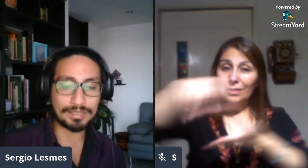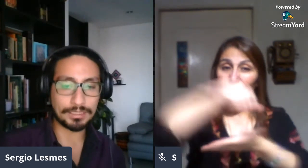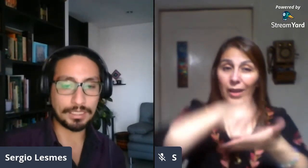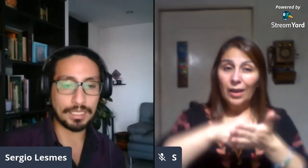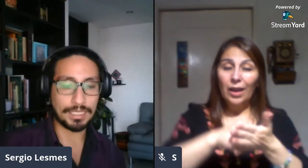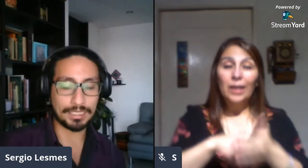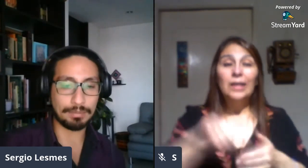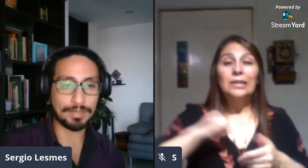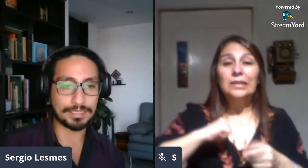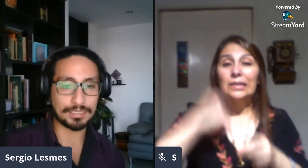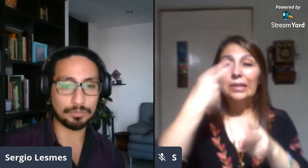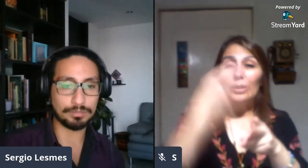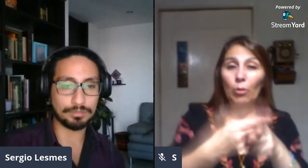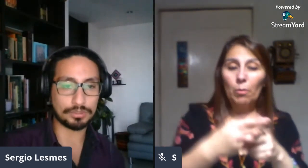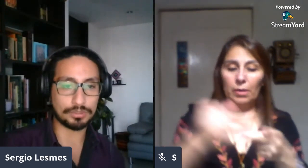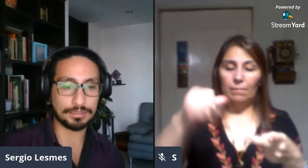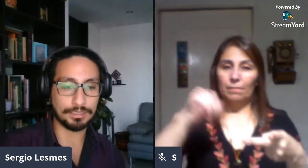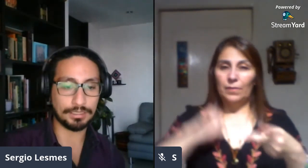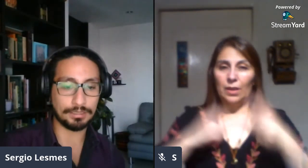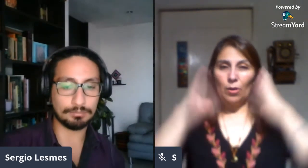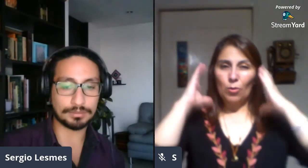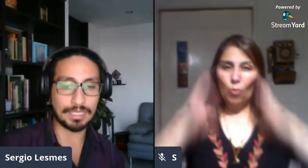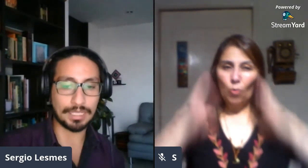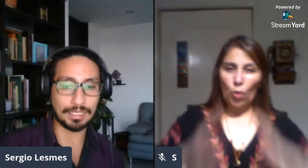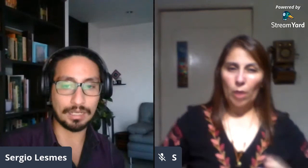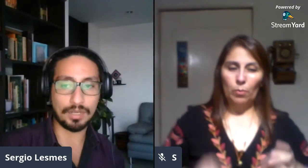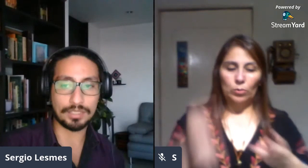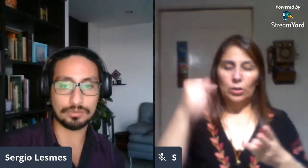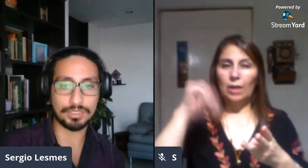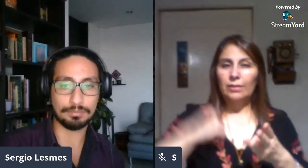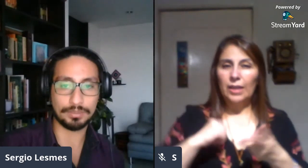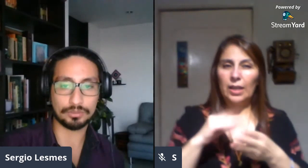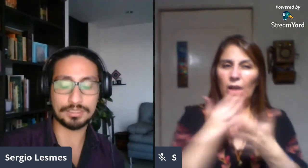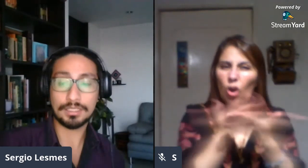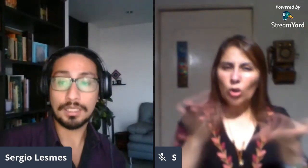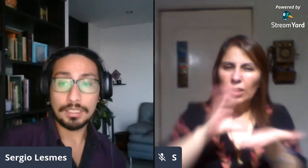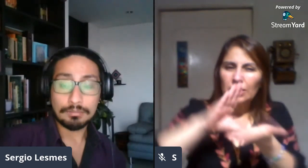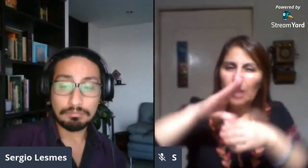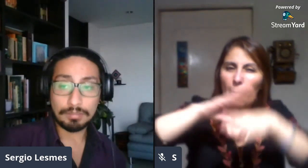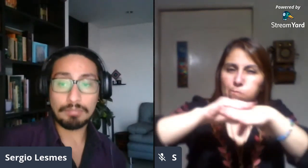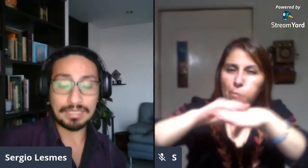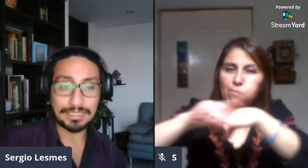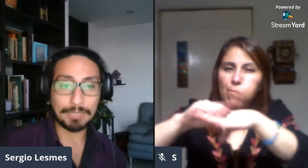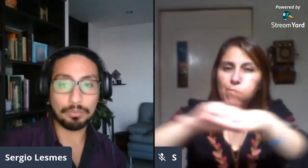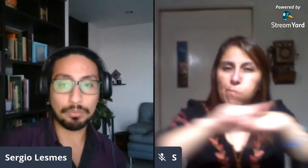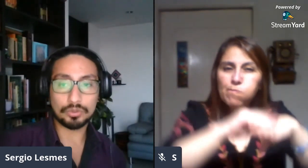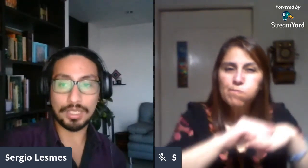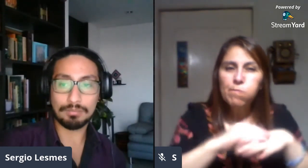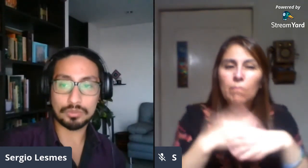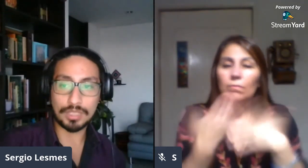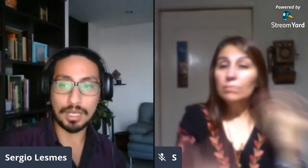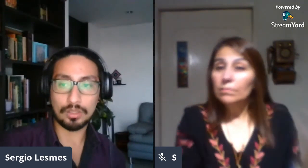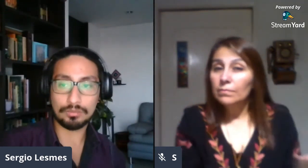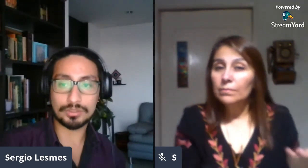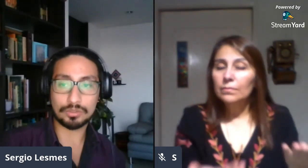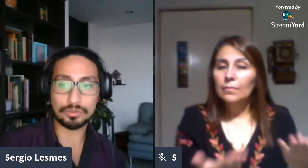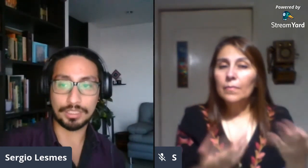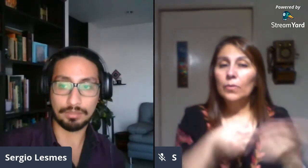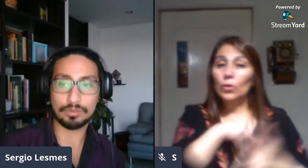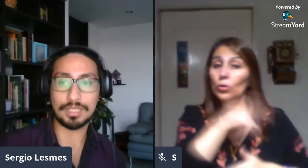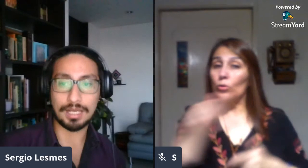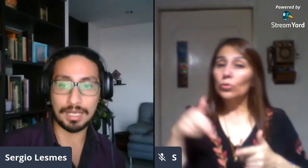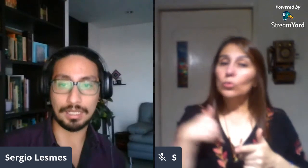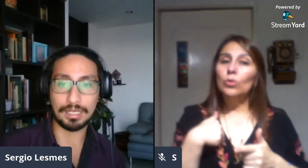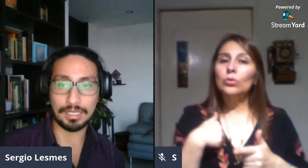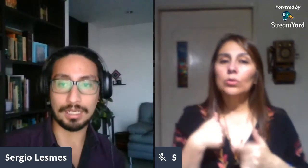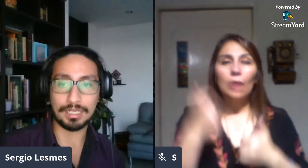tiene una materialidad que me parece que es muy importante traerla a colación siempre. Entonces, ¿hasta qué punto le hemos dado en nuestros